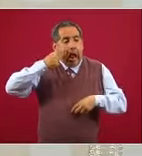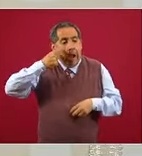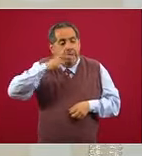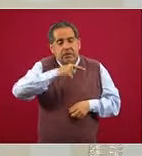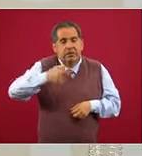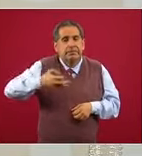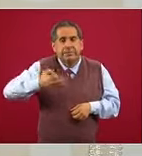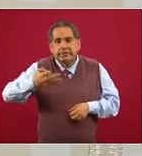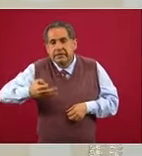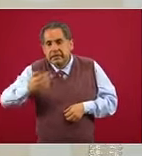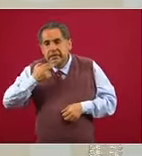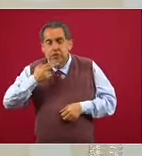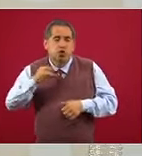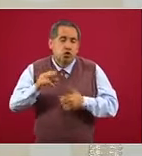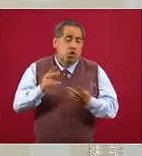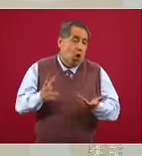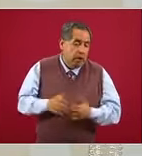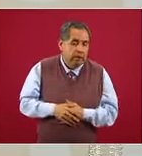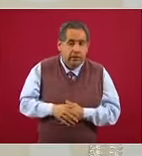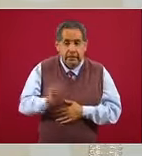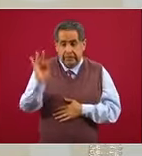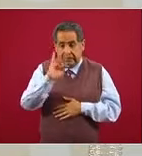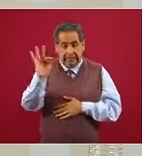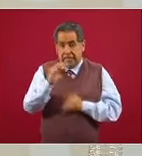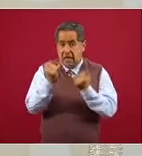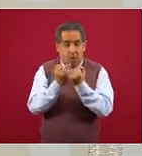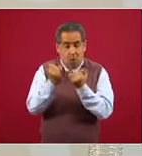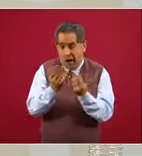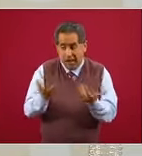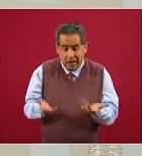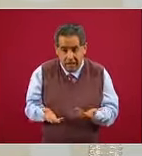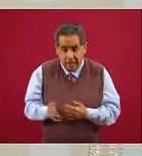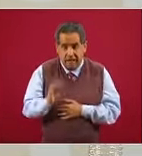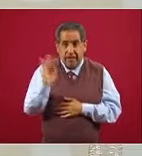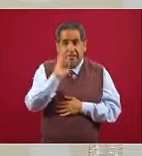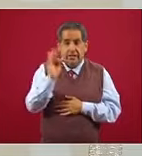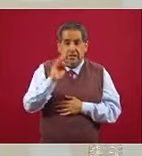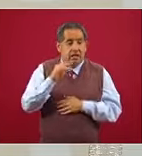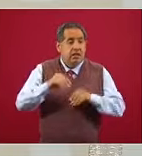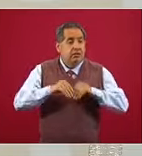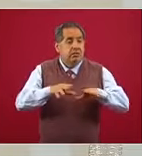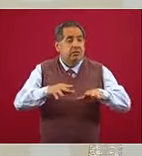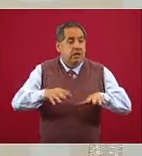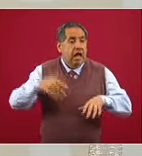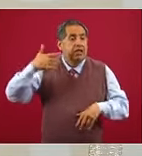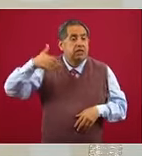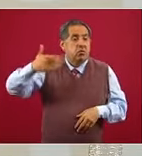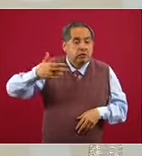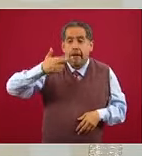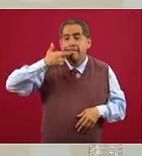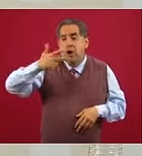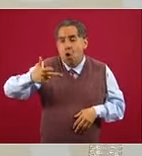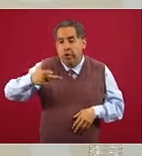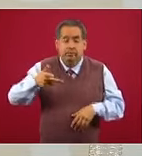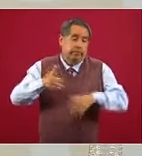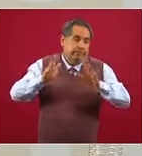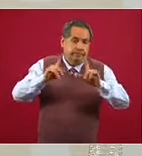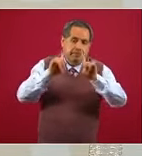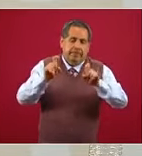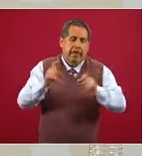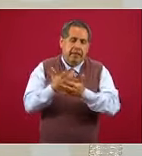la efectividad. Puede ser igual, puede ser inclusive mejor, pero